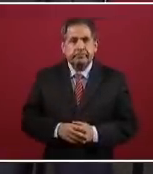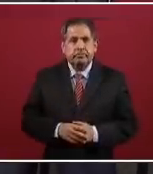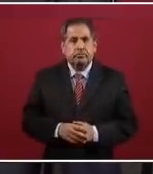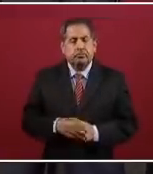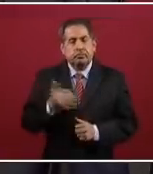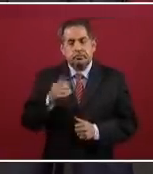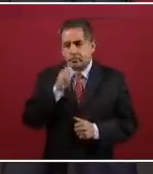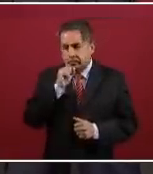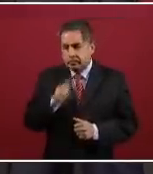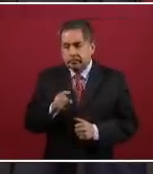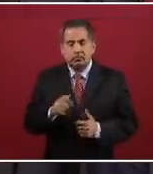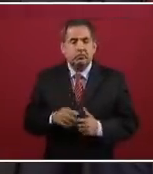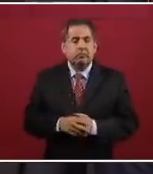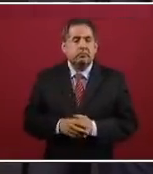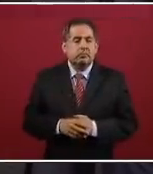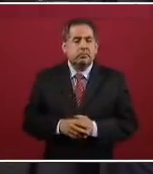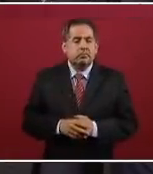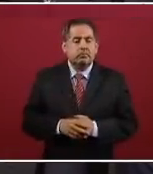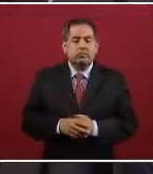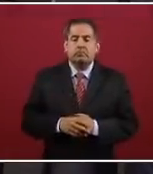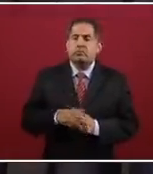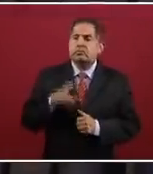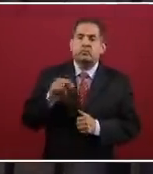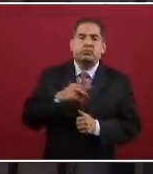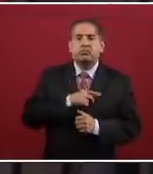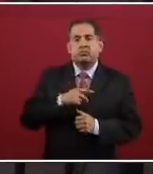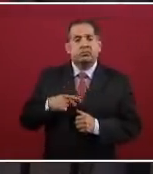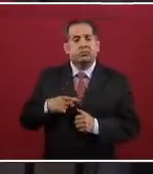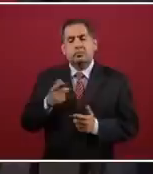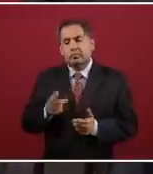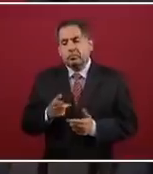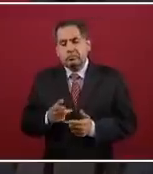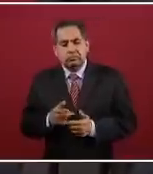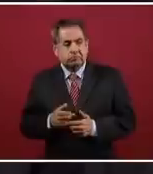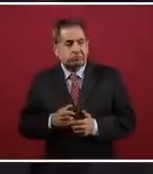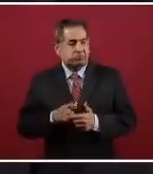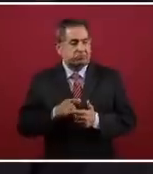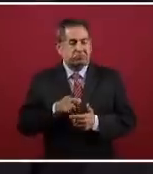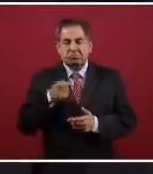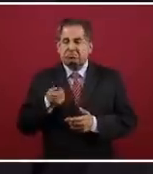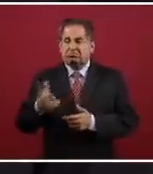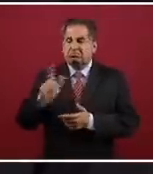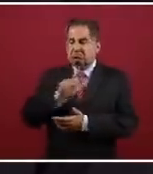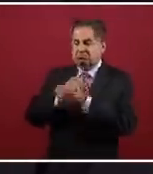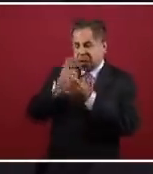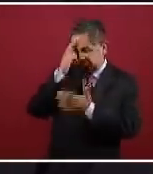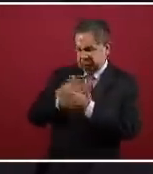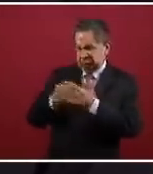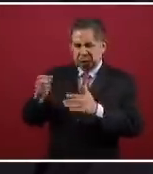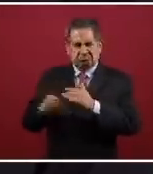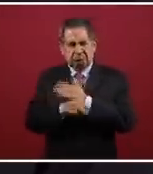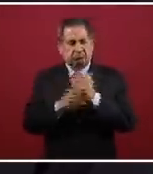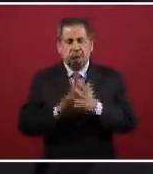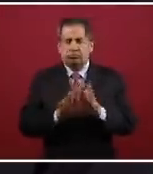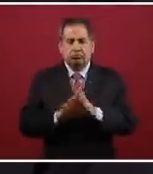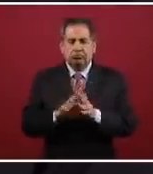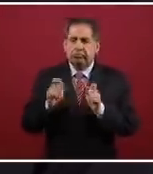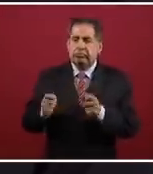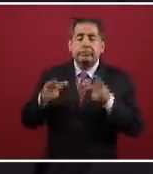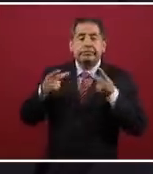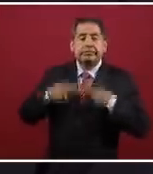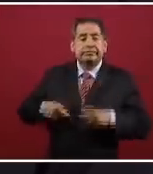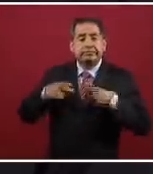Y nada de que son delincuentes, no, son seres humanos, todos.